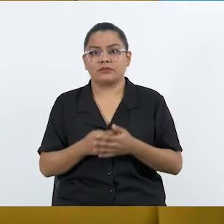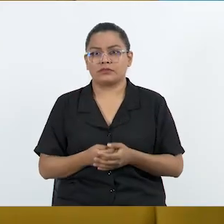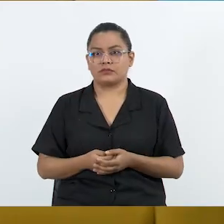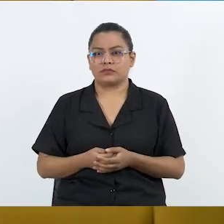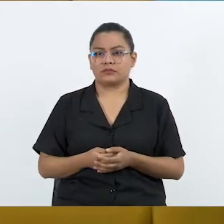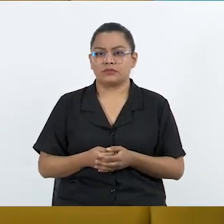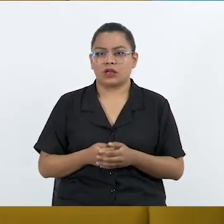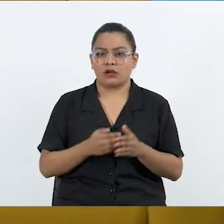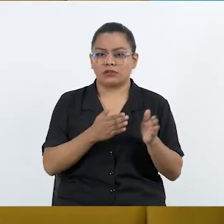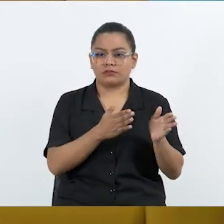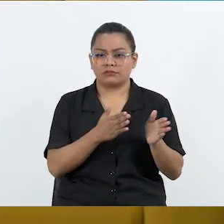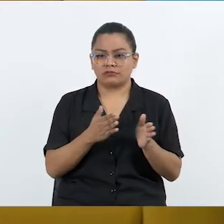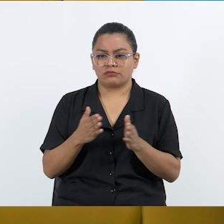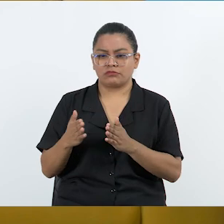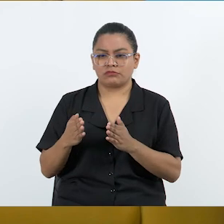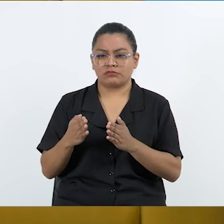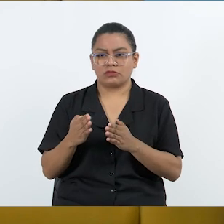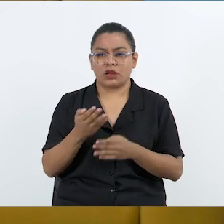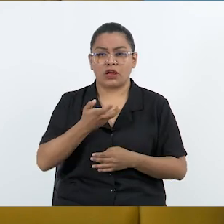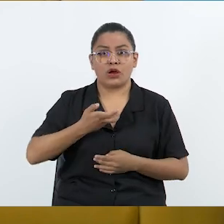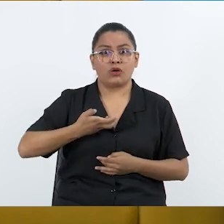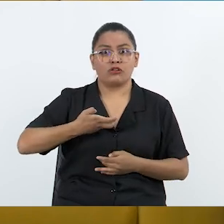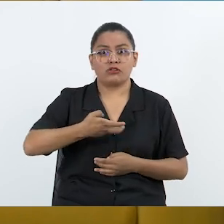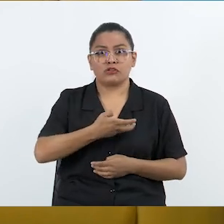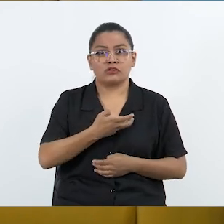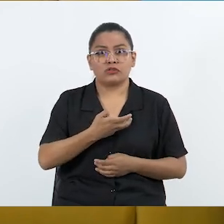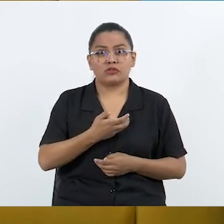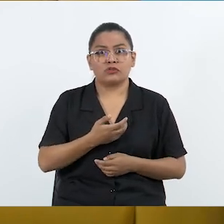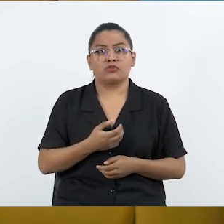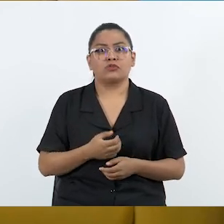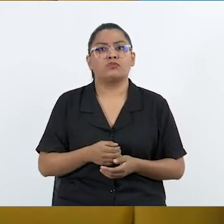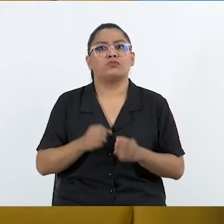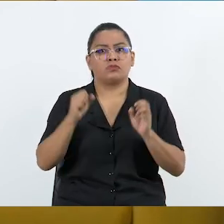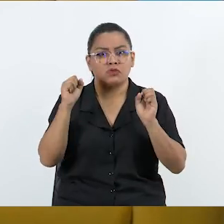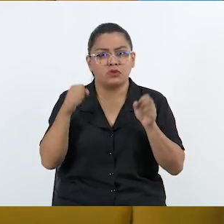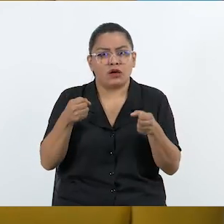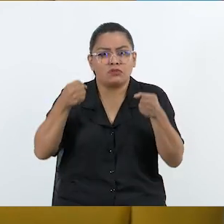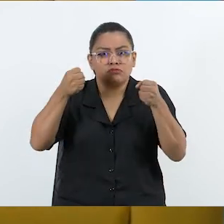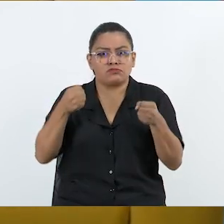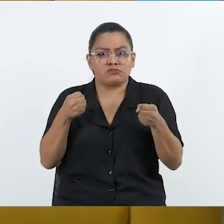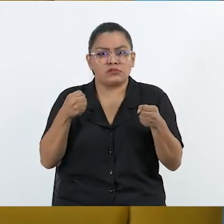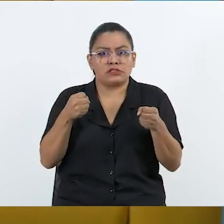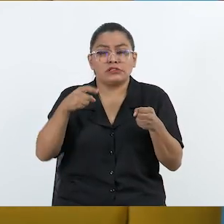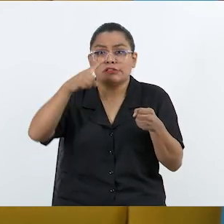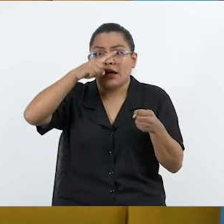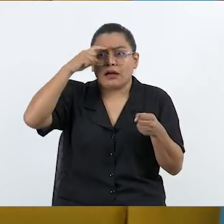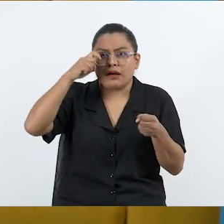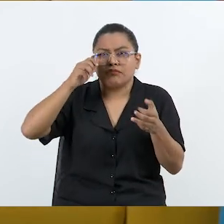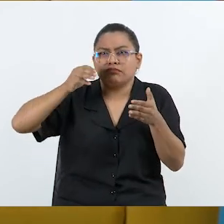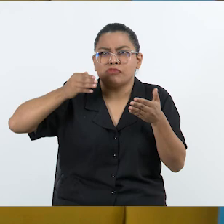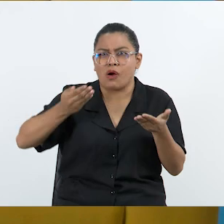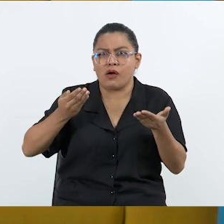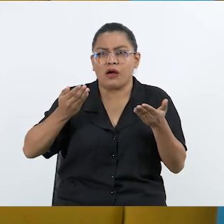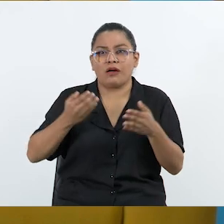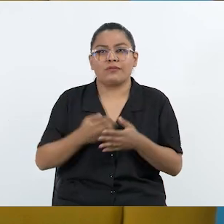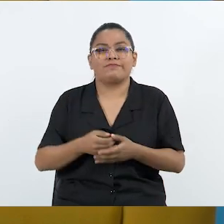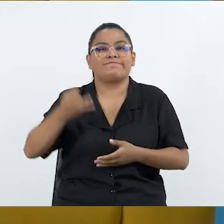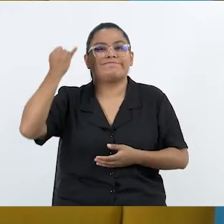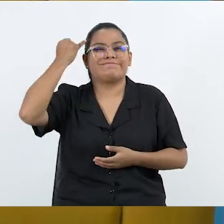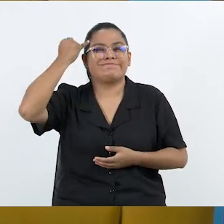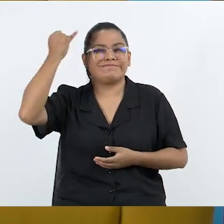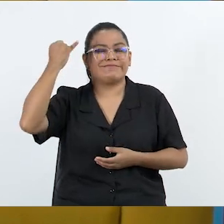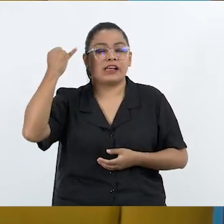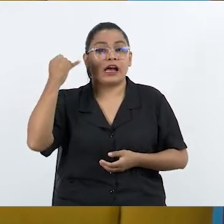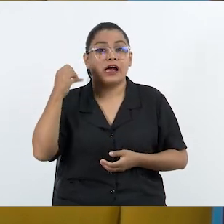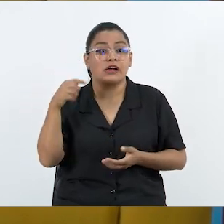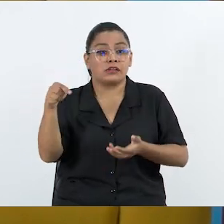¿De qué manera podemos ubicarnos para que todas y todos tengan un espacio para sentarse y trabajar? La